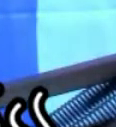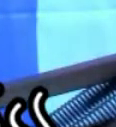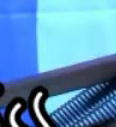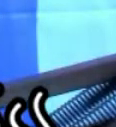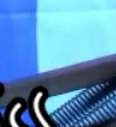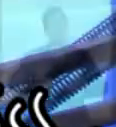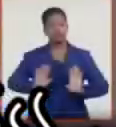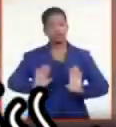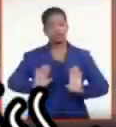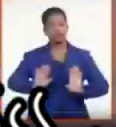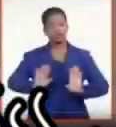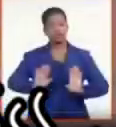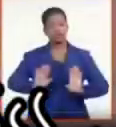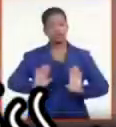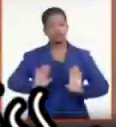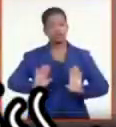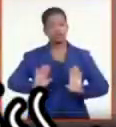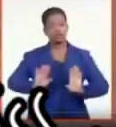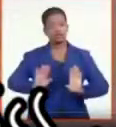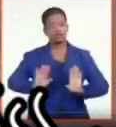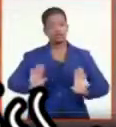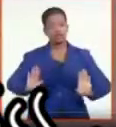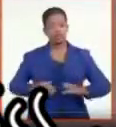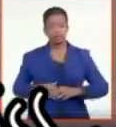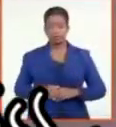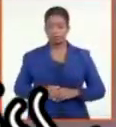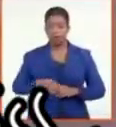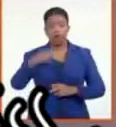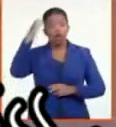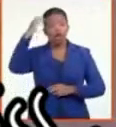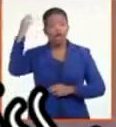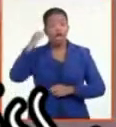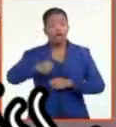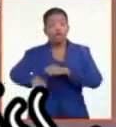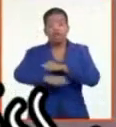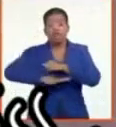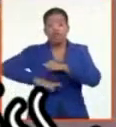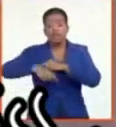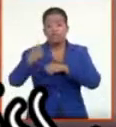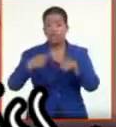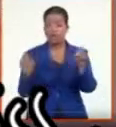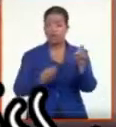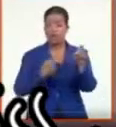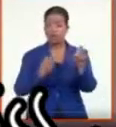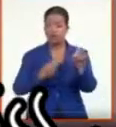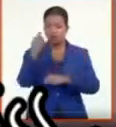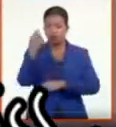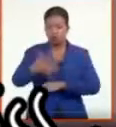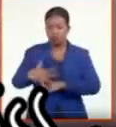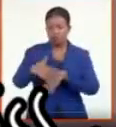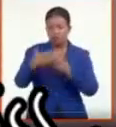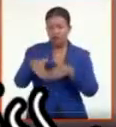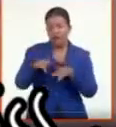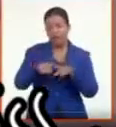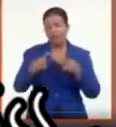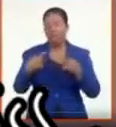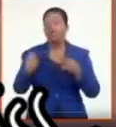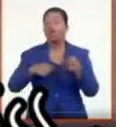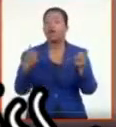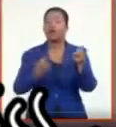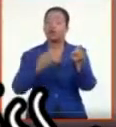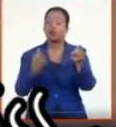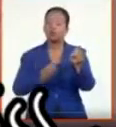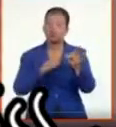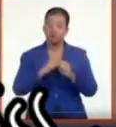cuidadito escuchemos Hay que luchar contra los precios especulativo y abusivos y hay que hacer concertación de